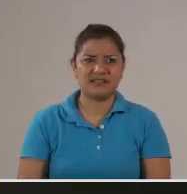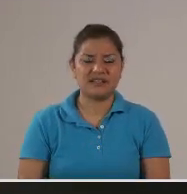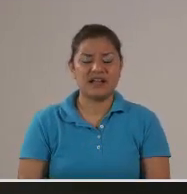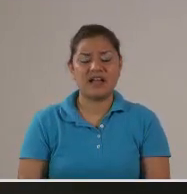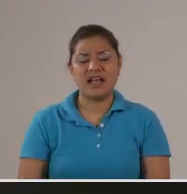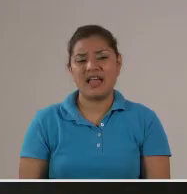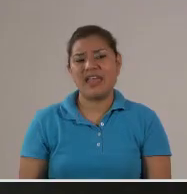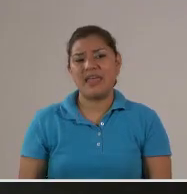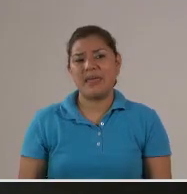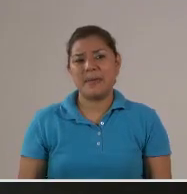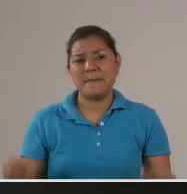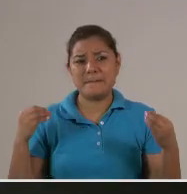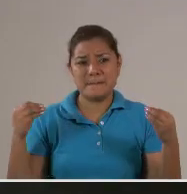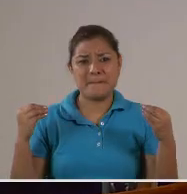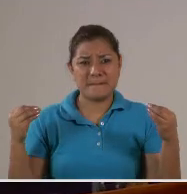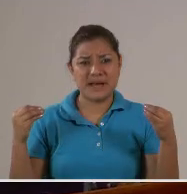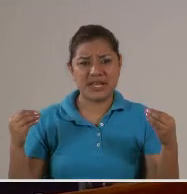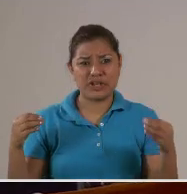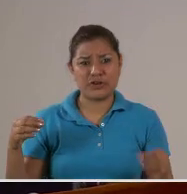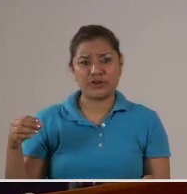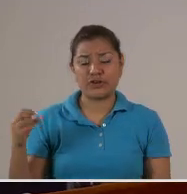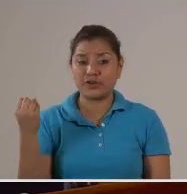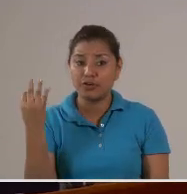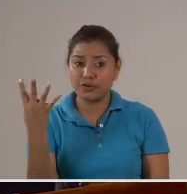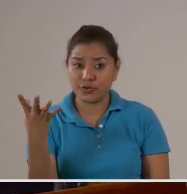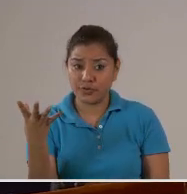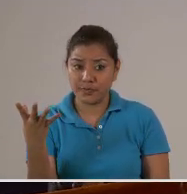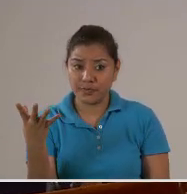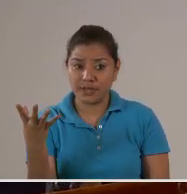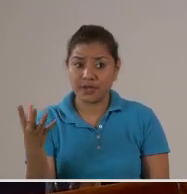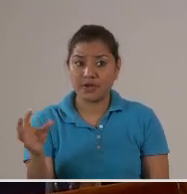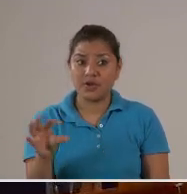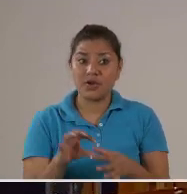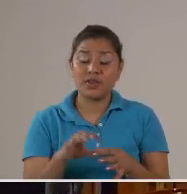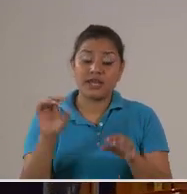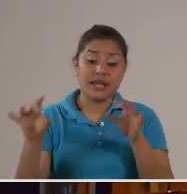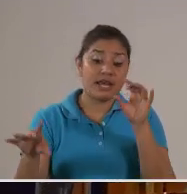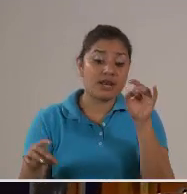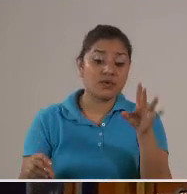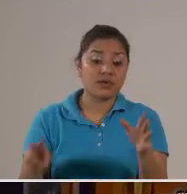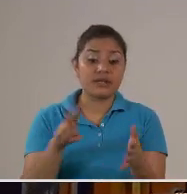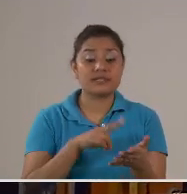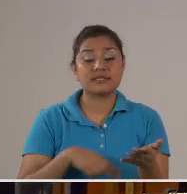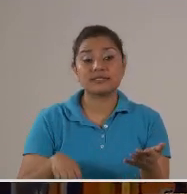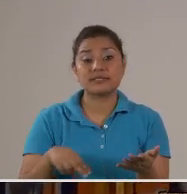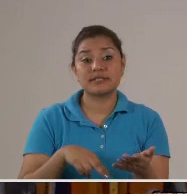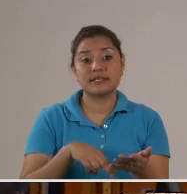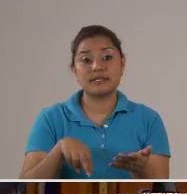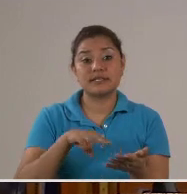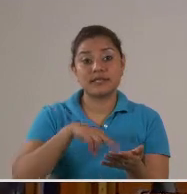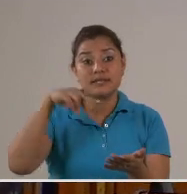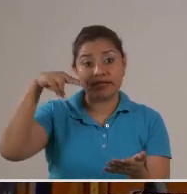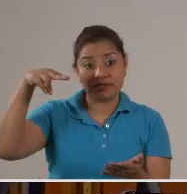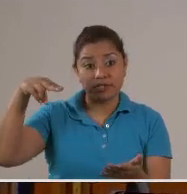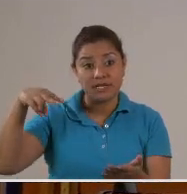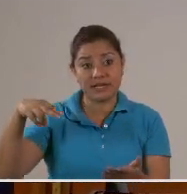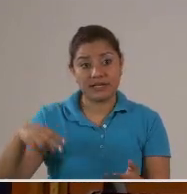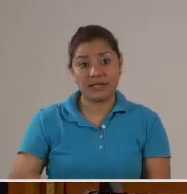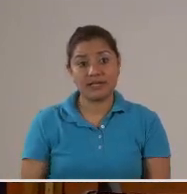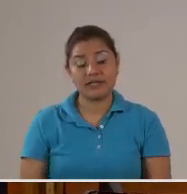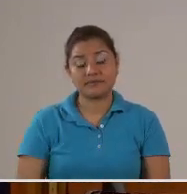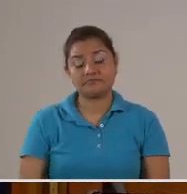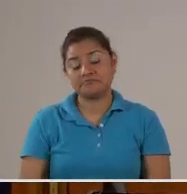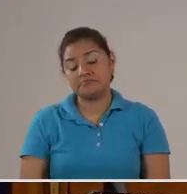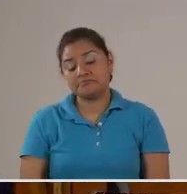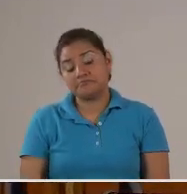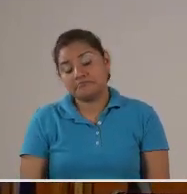mayor número de de algunas nacionalidades según la tendencia que tenga el